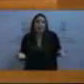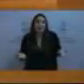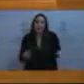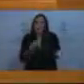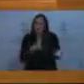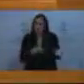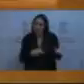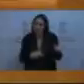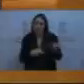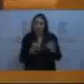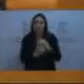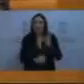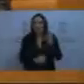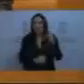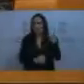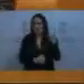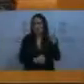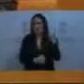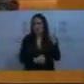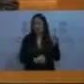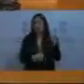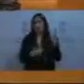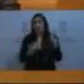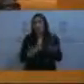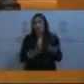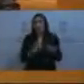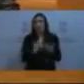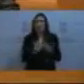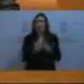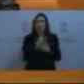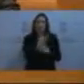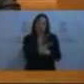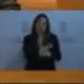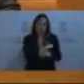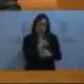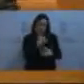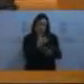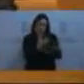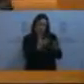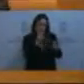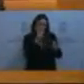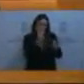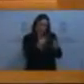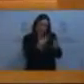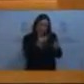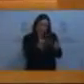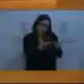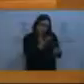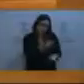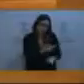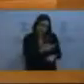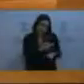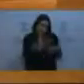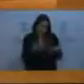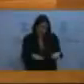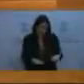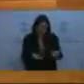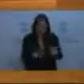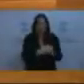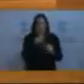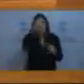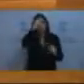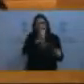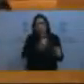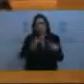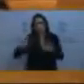tenemos el primer error y la primera, por lo tanto, proposición que le hago. Bien, ¿ya tiene usted al paciente trasladado o no?